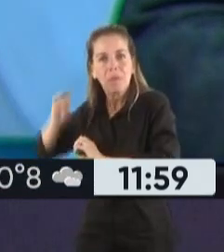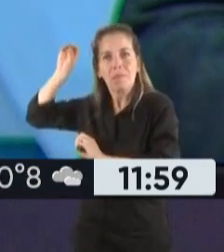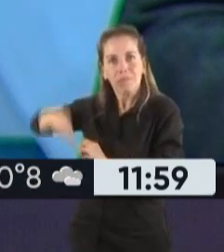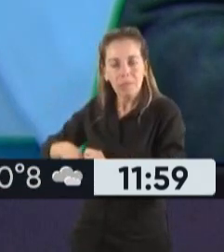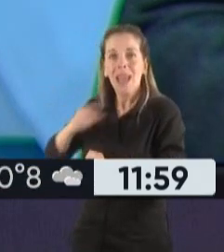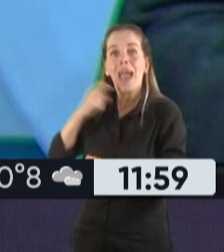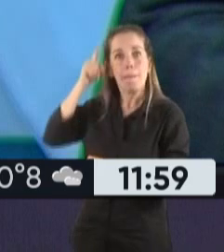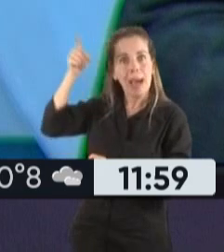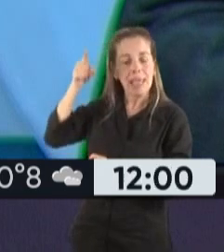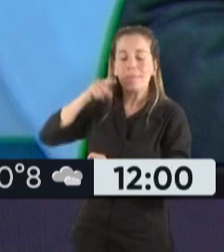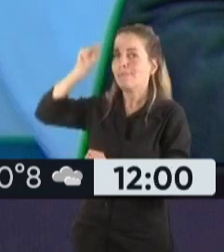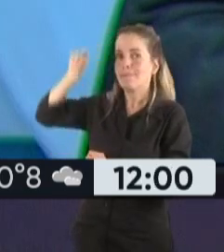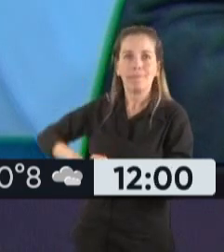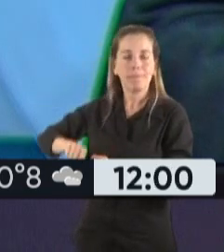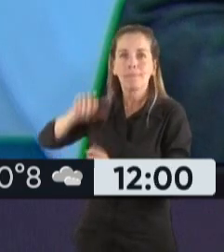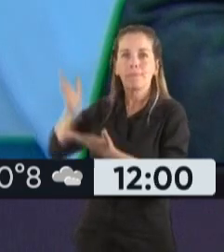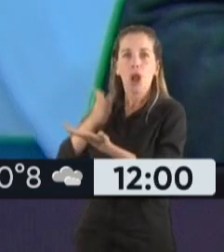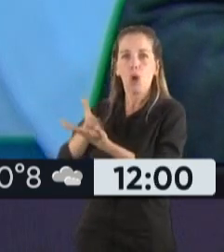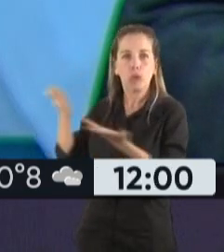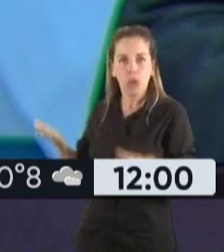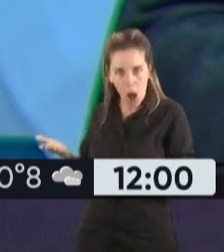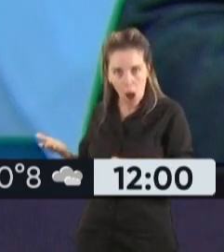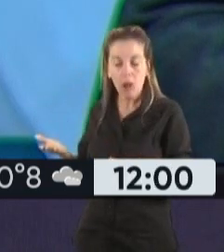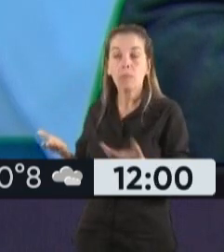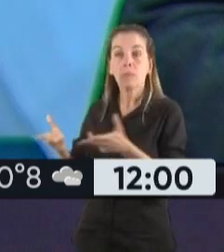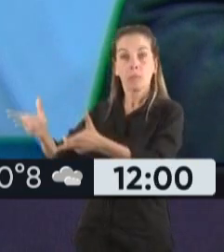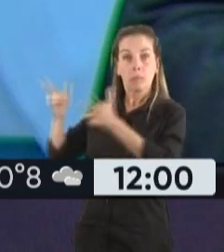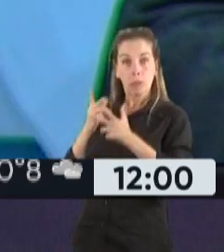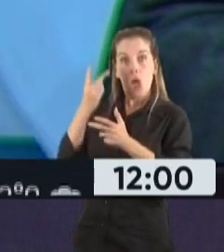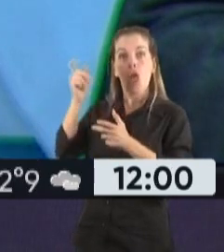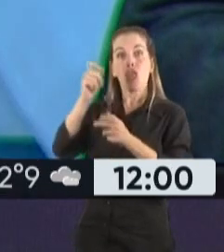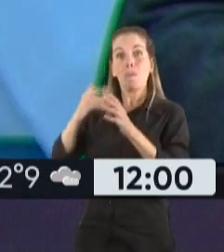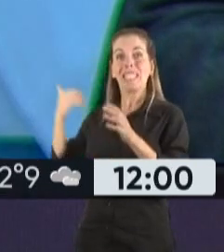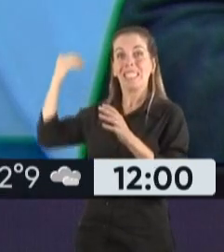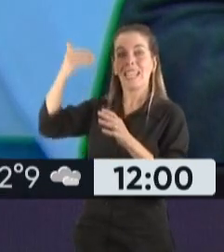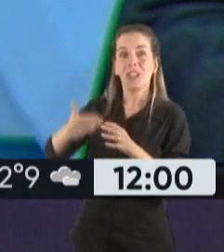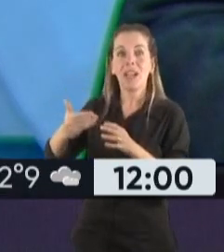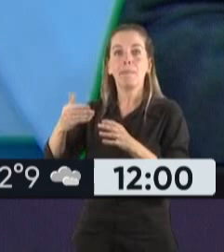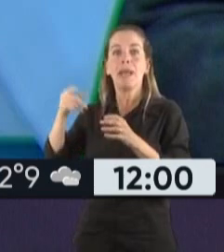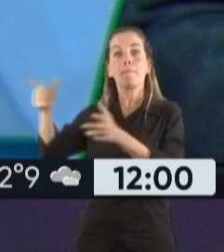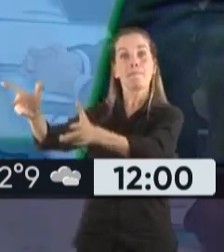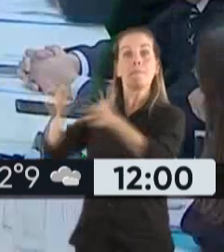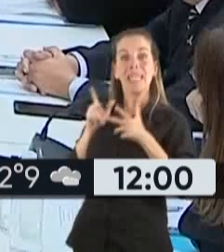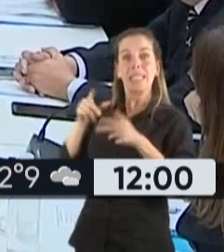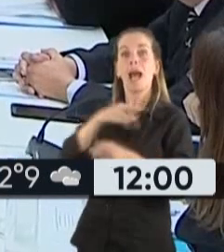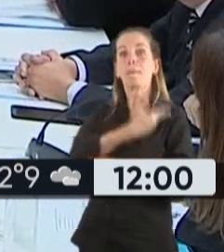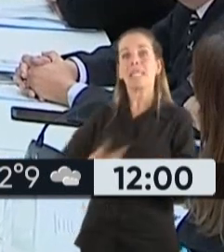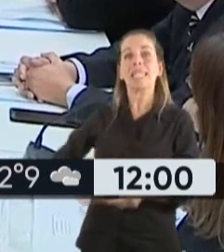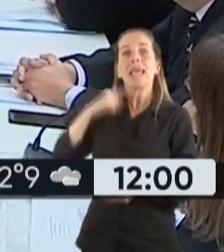estaba produciendo. Y lo vio 2 meses después y estaba desesperado por las inundaciones.